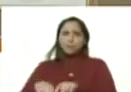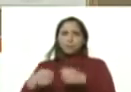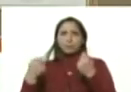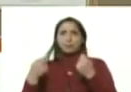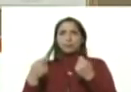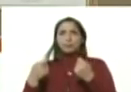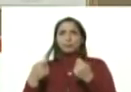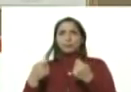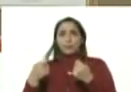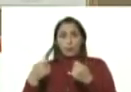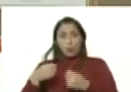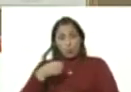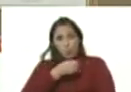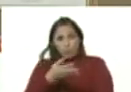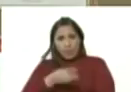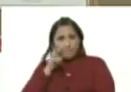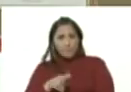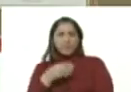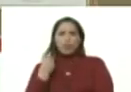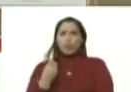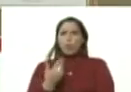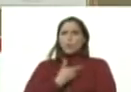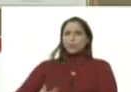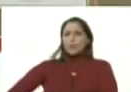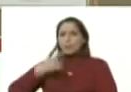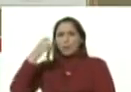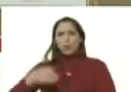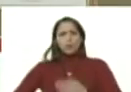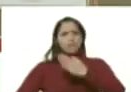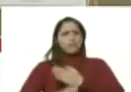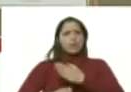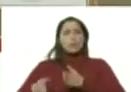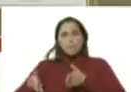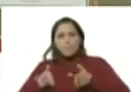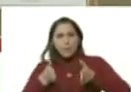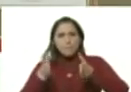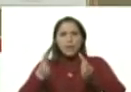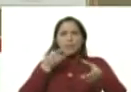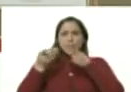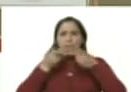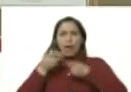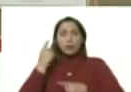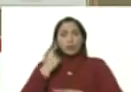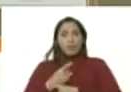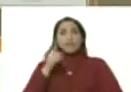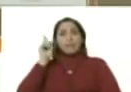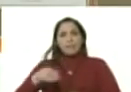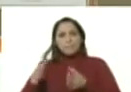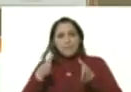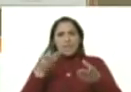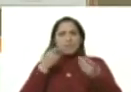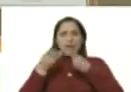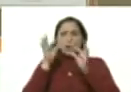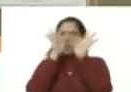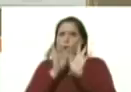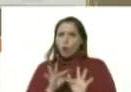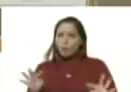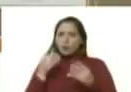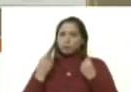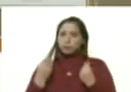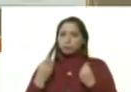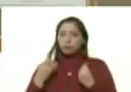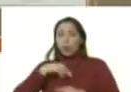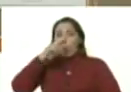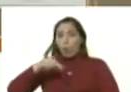visto ustedes cómo el presidente Maduro se ha mantenido firme por la vía del diálogo, y en este caso por la vía del diálogo con el mecanismo de